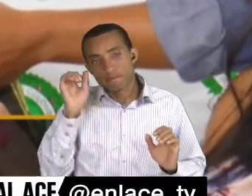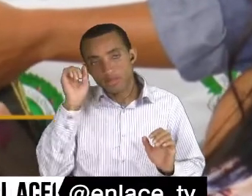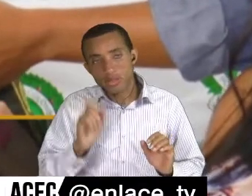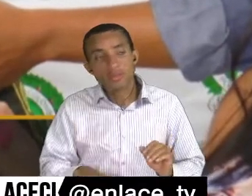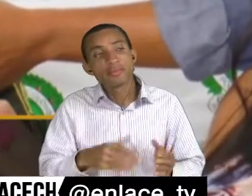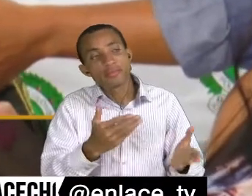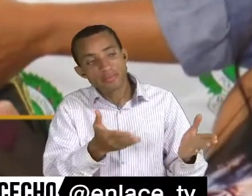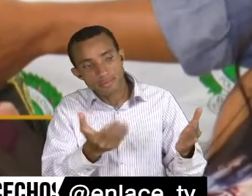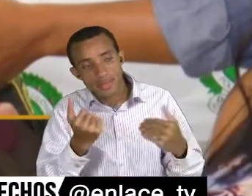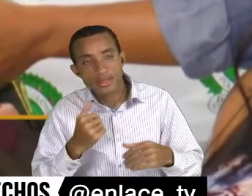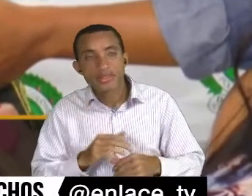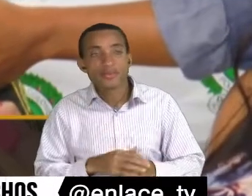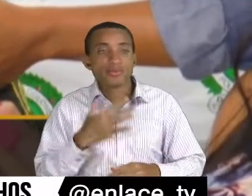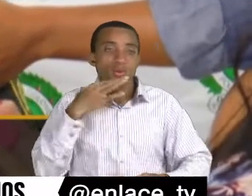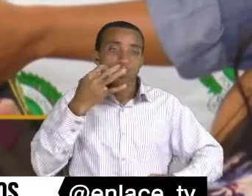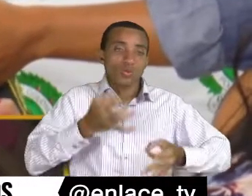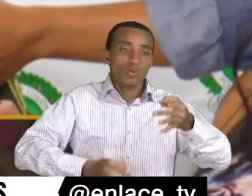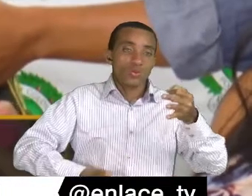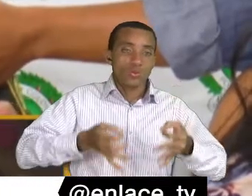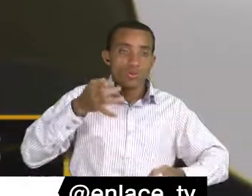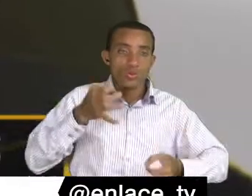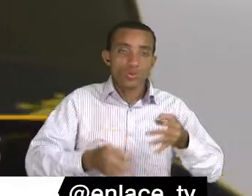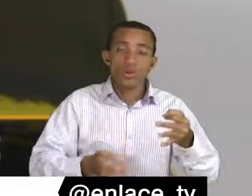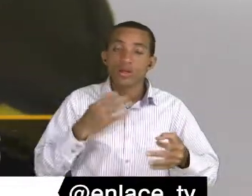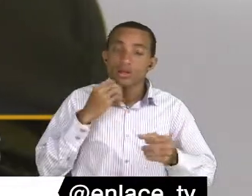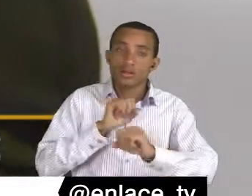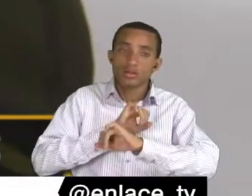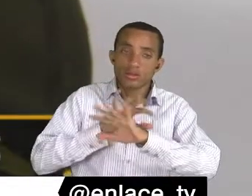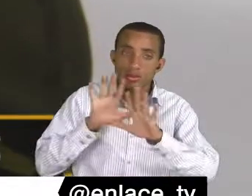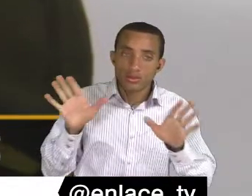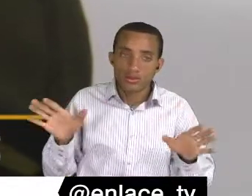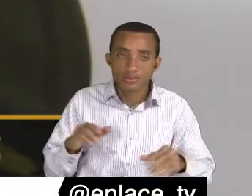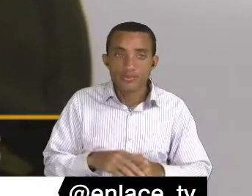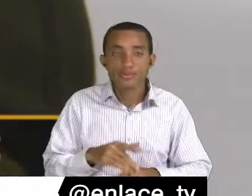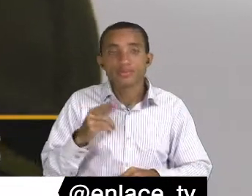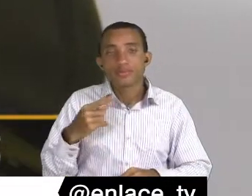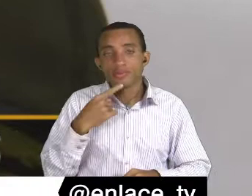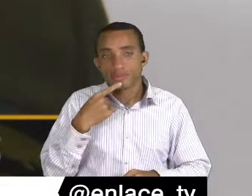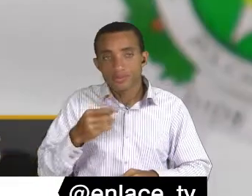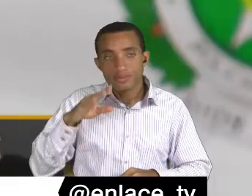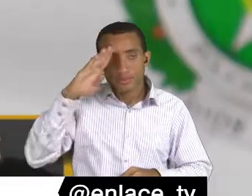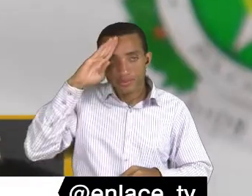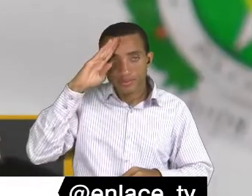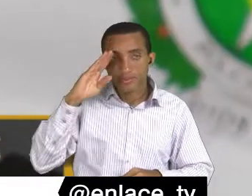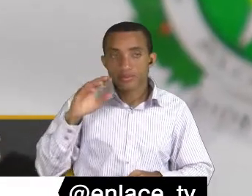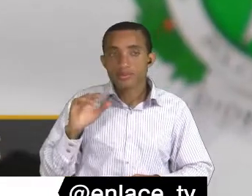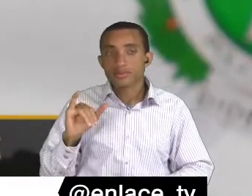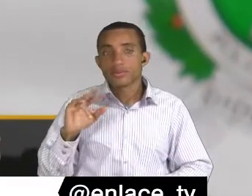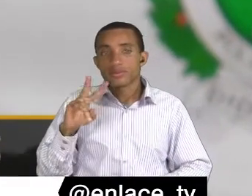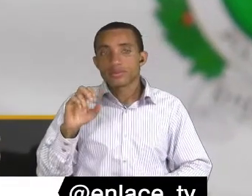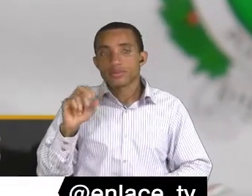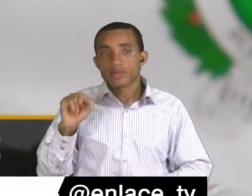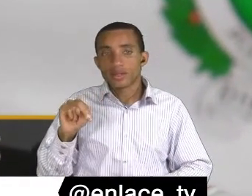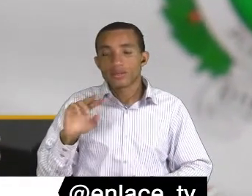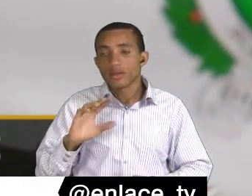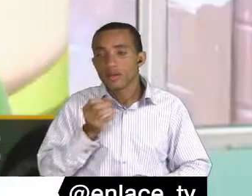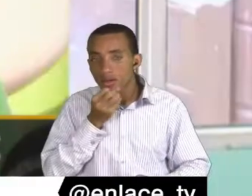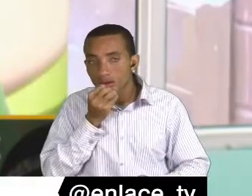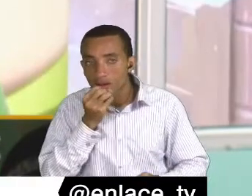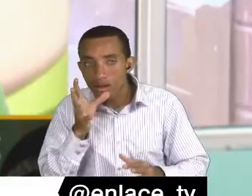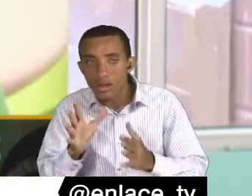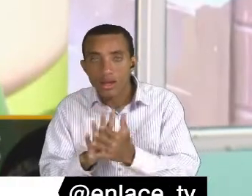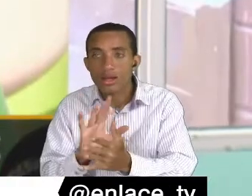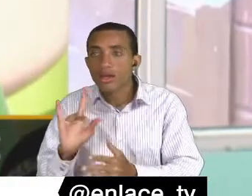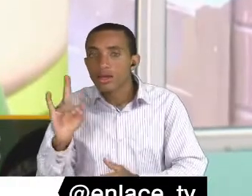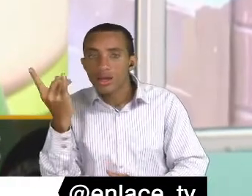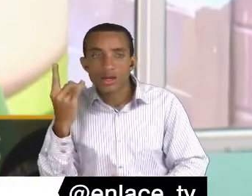de labores judiciales a esclarecer esto. El oficial también invitó a Iván Madero y a los ciudadanos a denunciar sobre los presuntos hechos delictivos